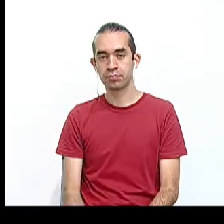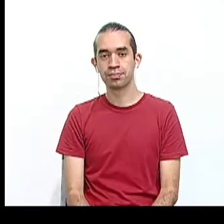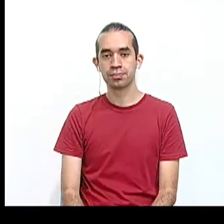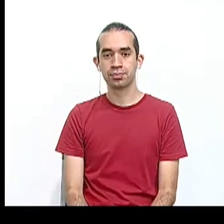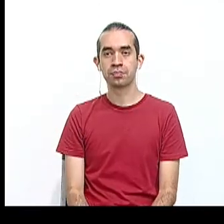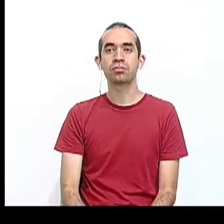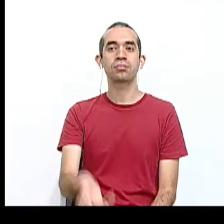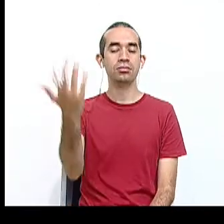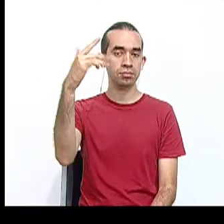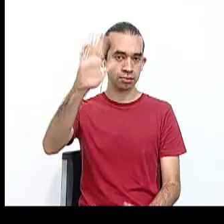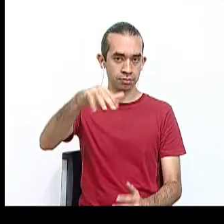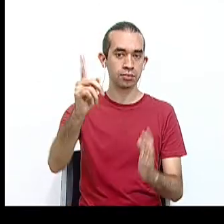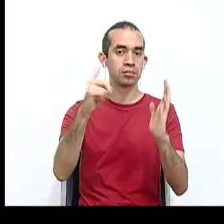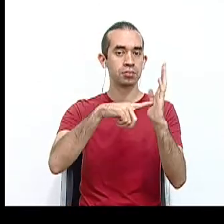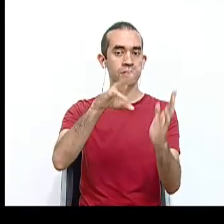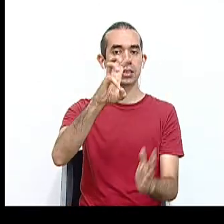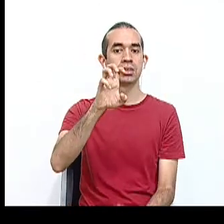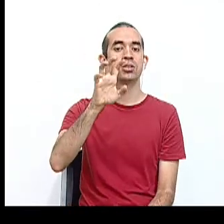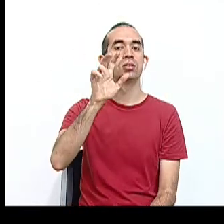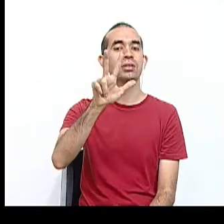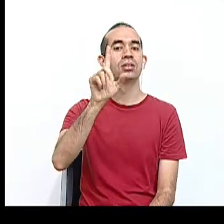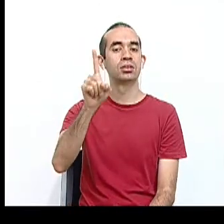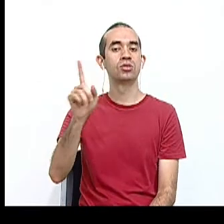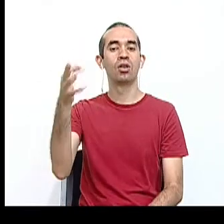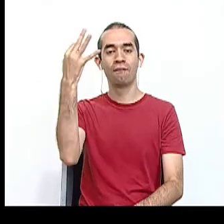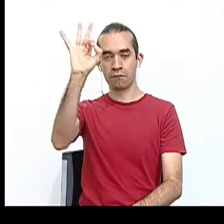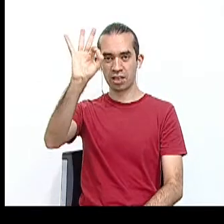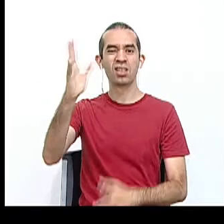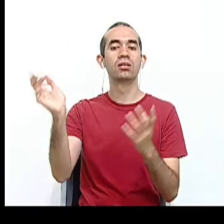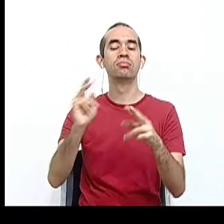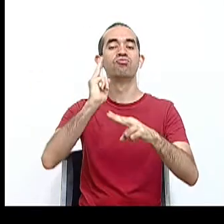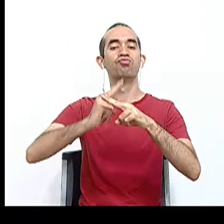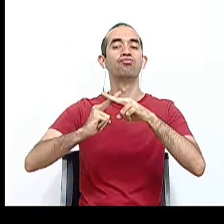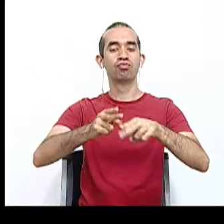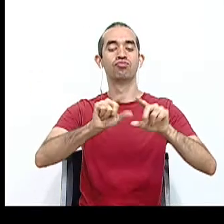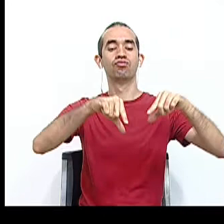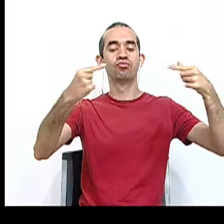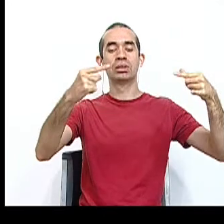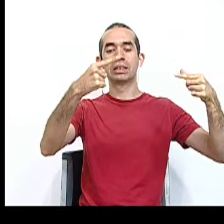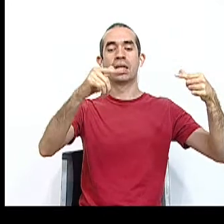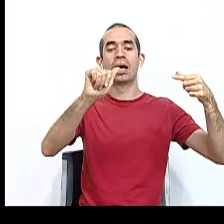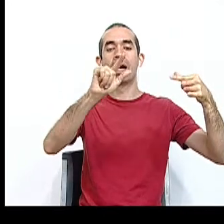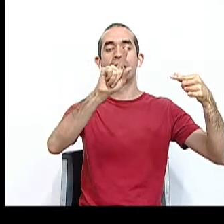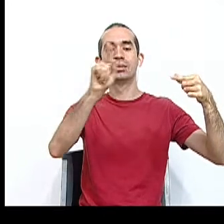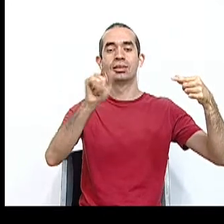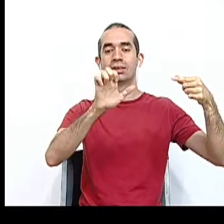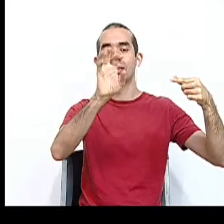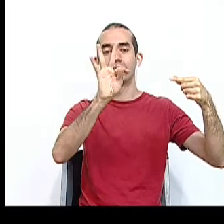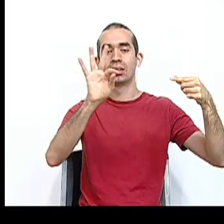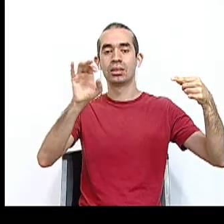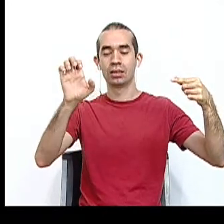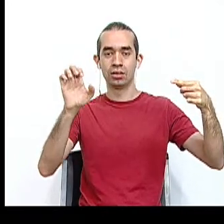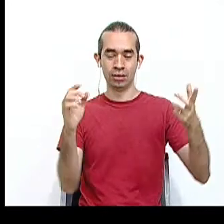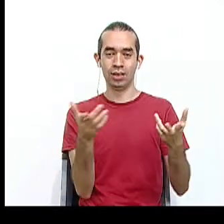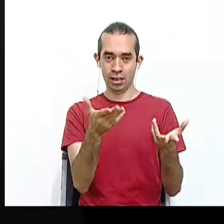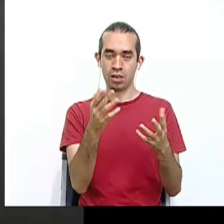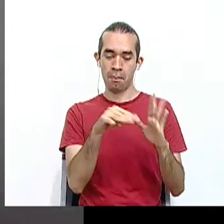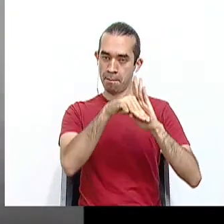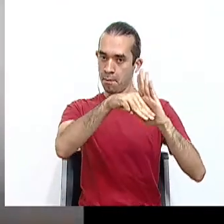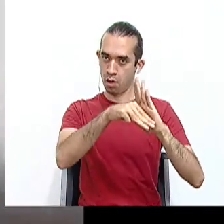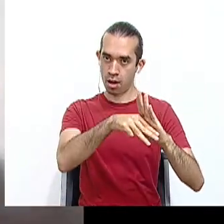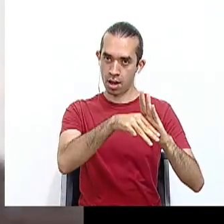En 1631 surge en Francia la Gazette, que se convirtió en el modelo de